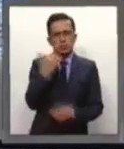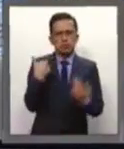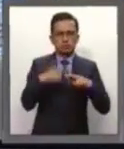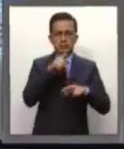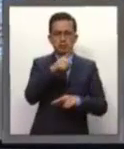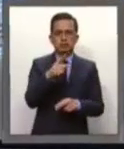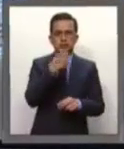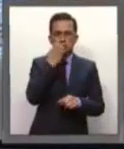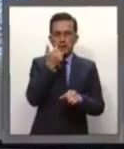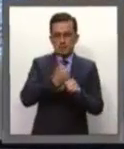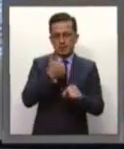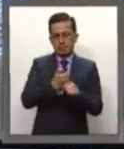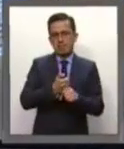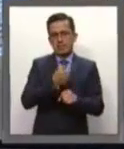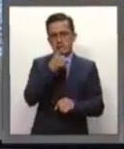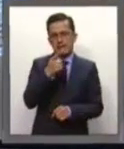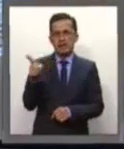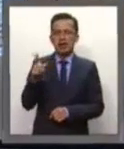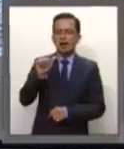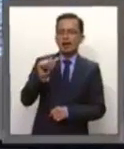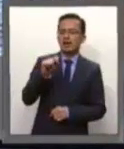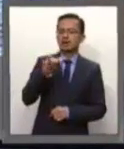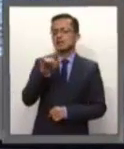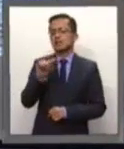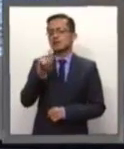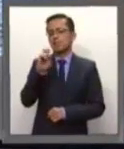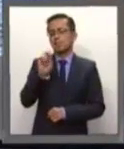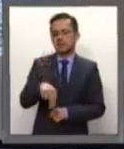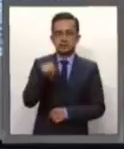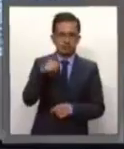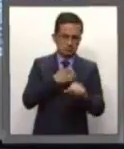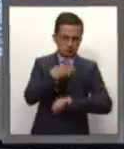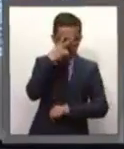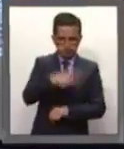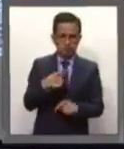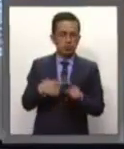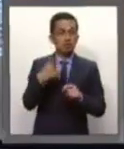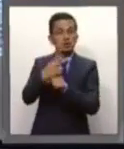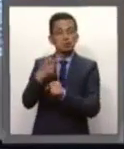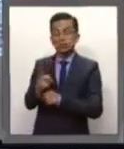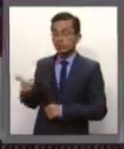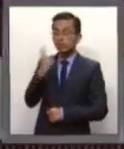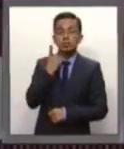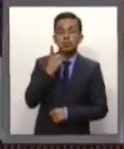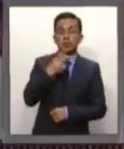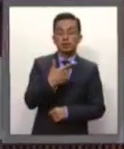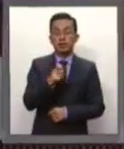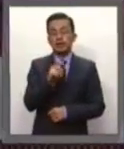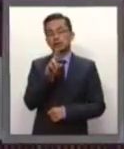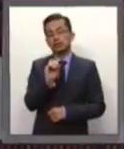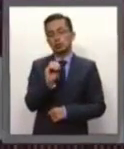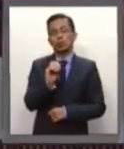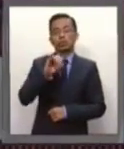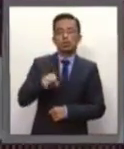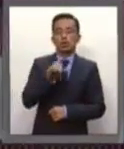Artillero del municipio de Atizapán, Estado de México, invitados por el diputado Héctor Javier Álvarez Ortiz. Sean